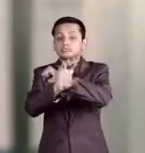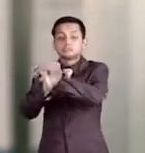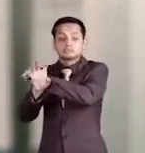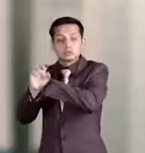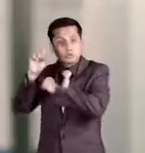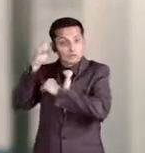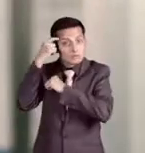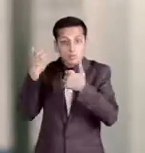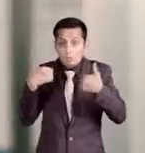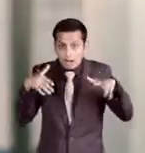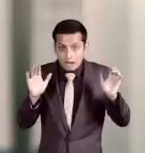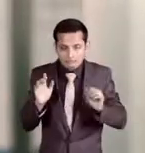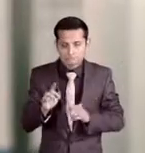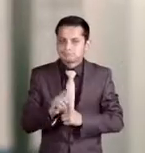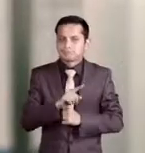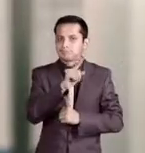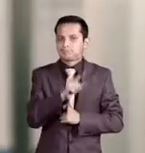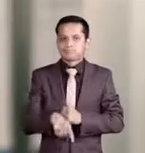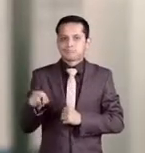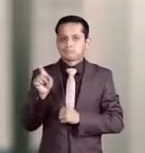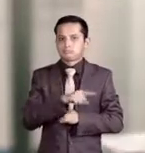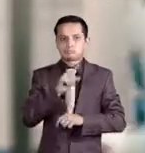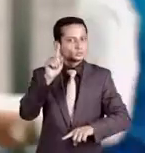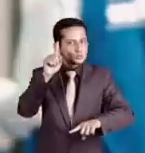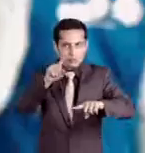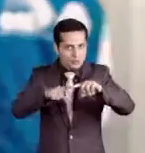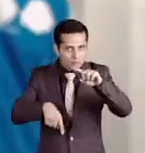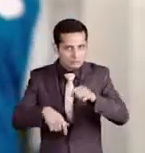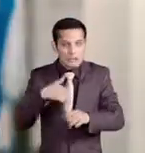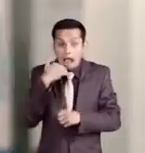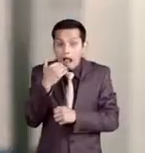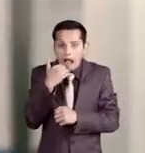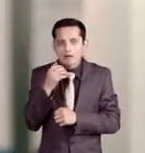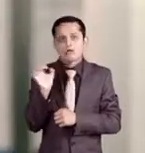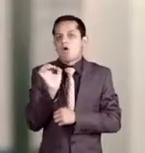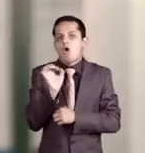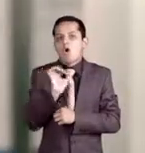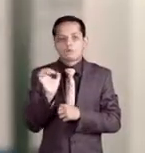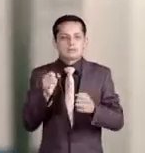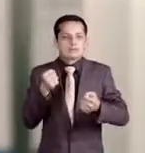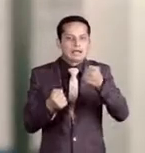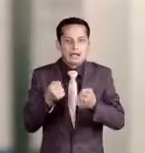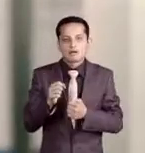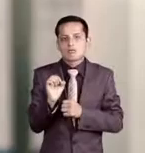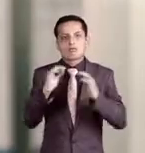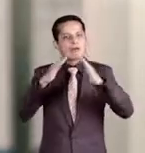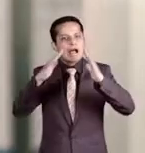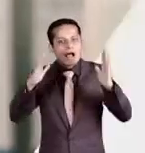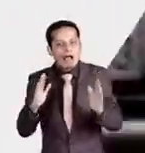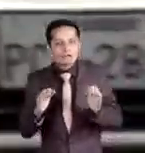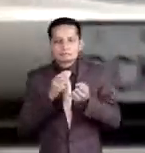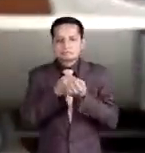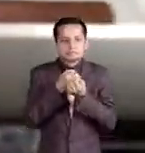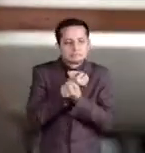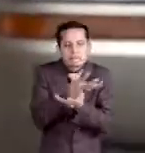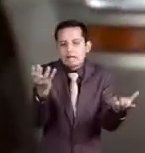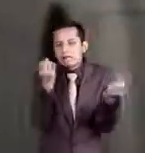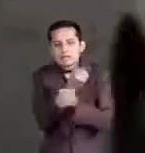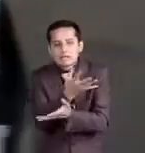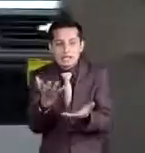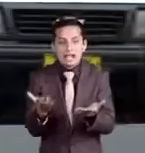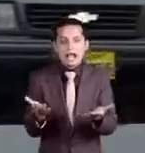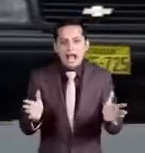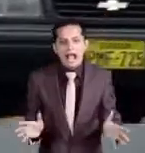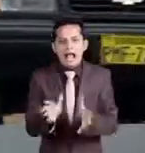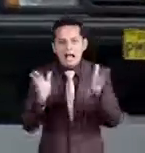sector público en cualquiera de los niveles de gobierno podrá realizar propaganda, publicidad o utilizar sus